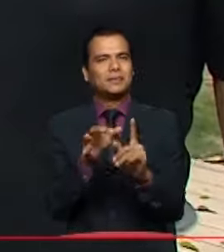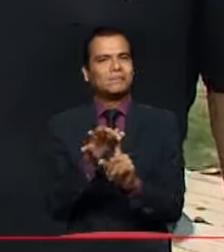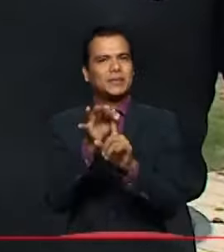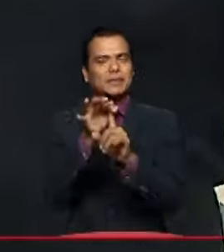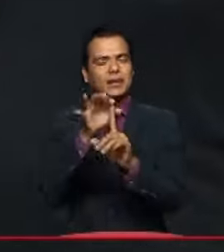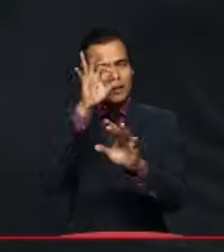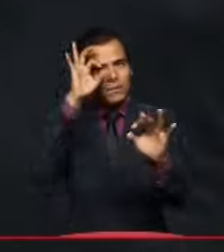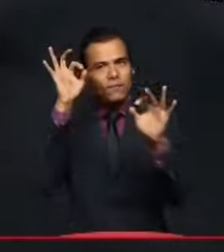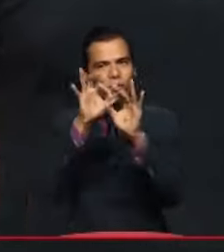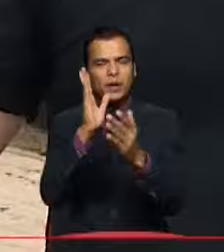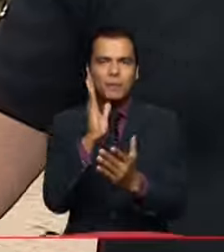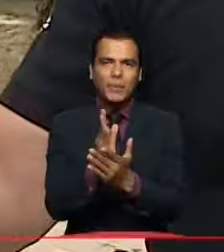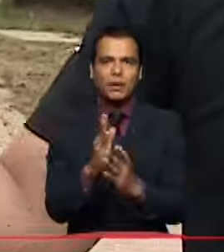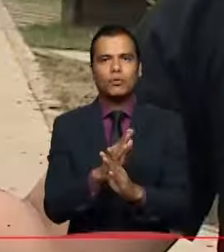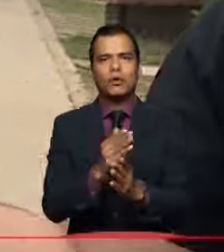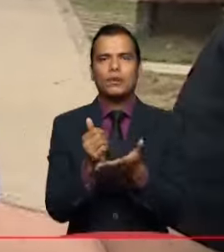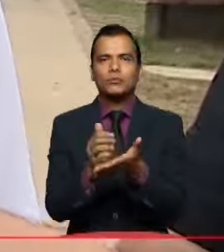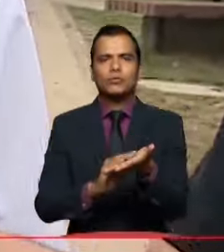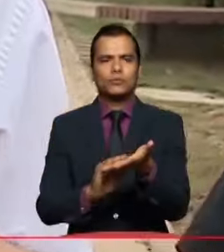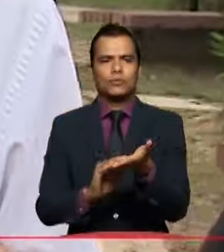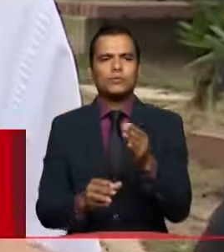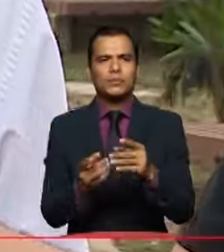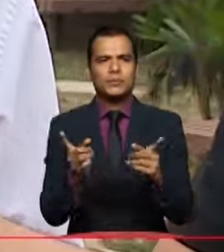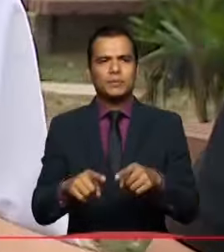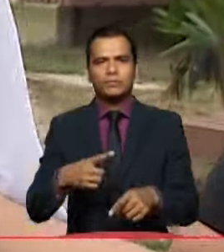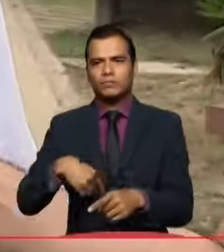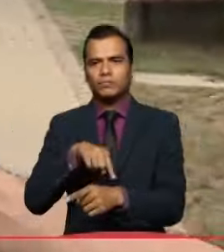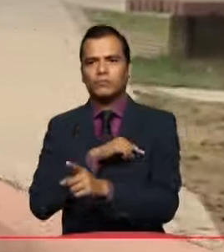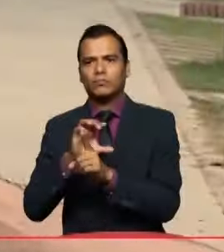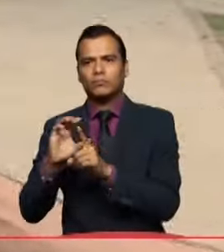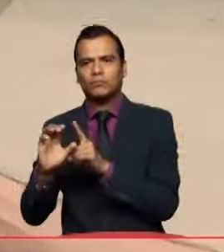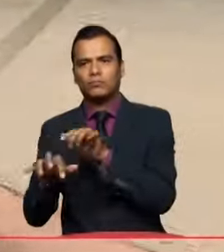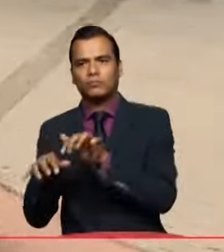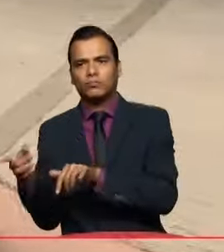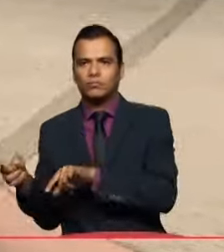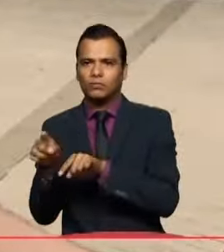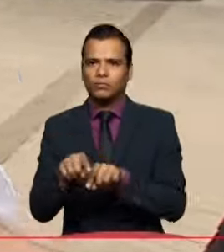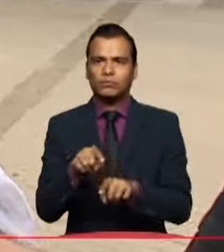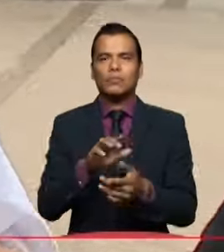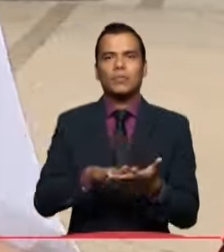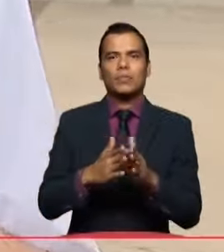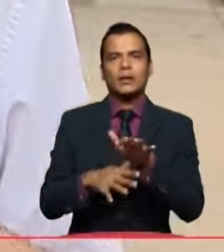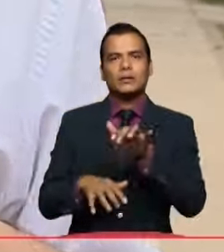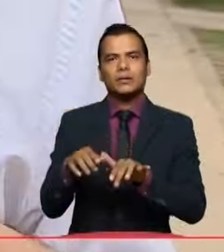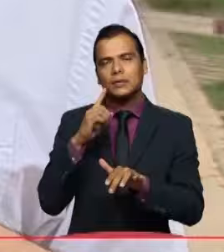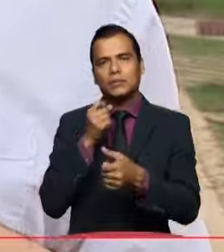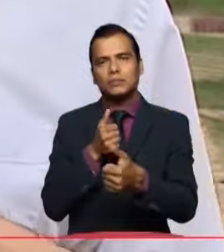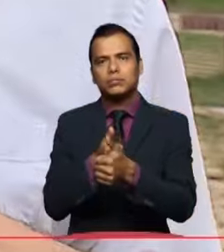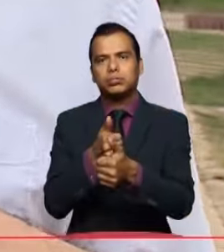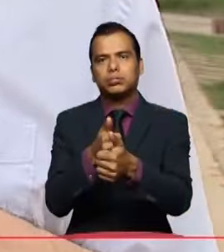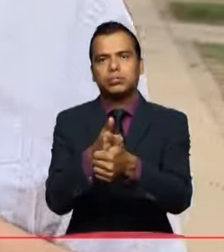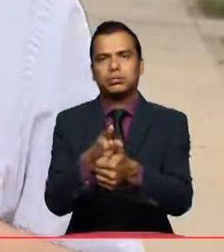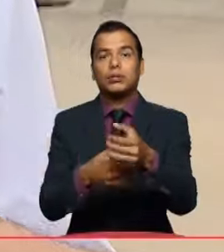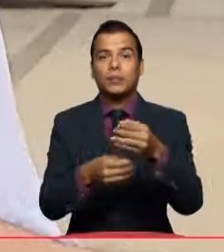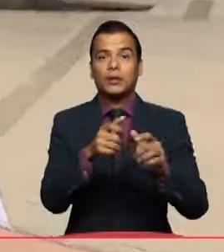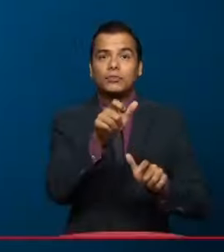conciliación y trabajando con nuestra Secretaría de Cultura y Paz, con los jueces de paz. Necesitamos consolidar esos